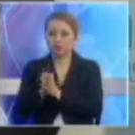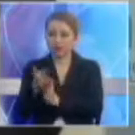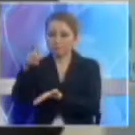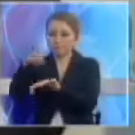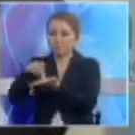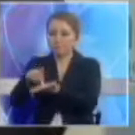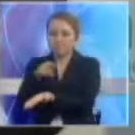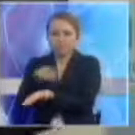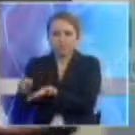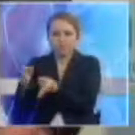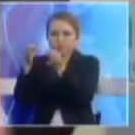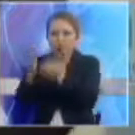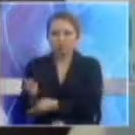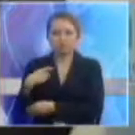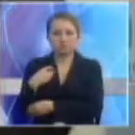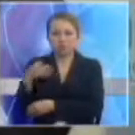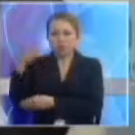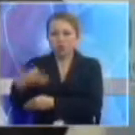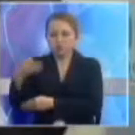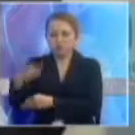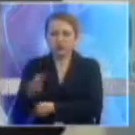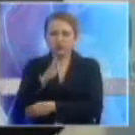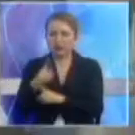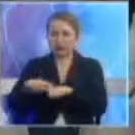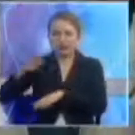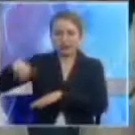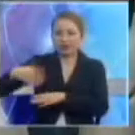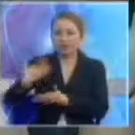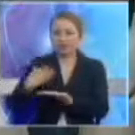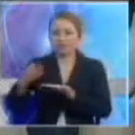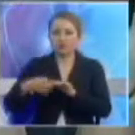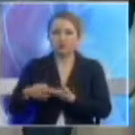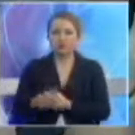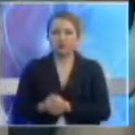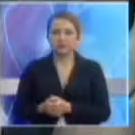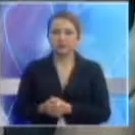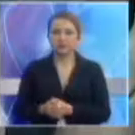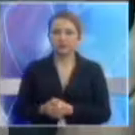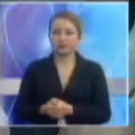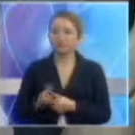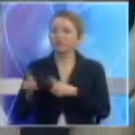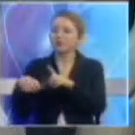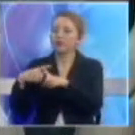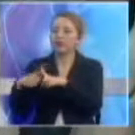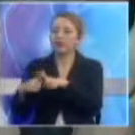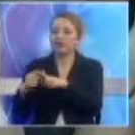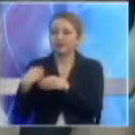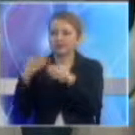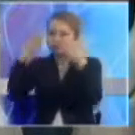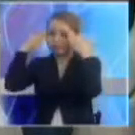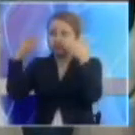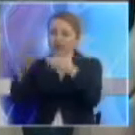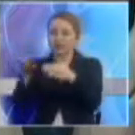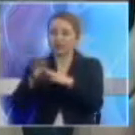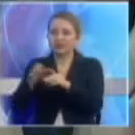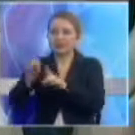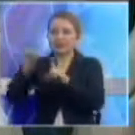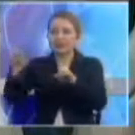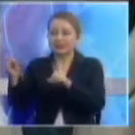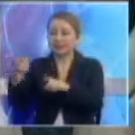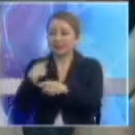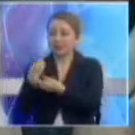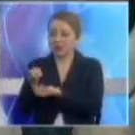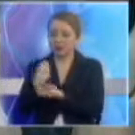puntual y no ha habido ningún problema en ese sentido. Pero más allá de eso, digamos, el enfoque sistémico es que la